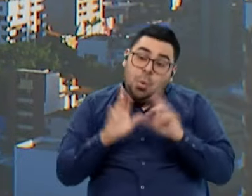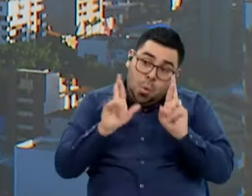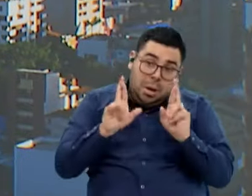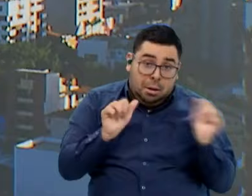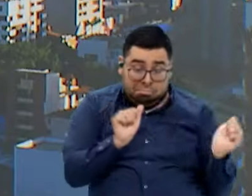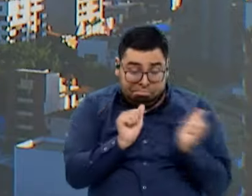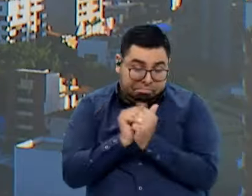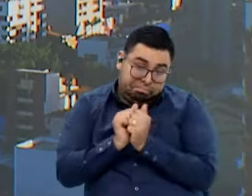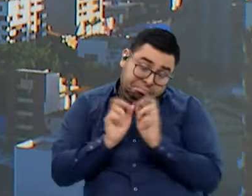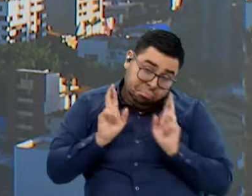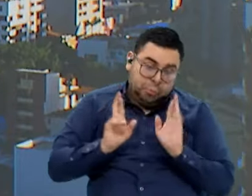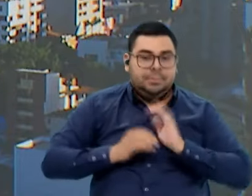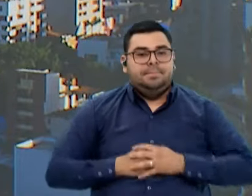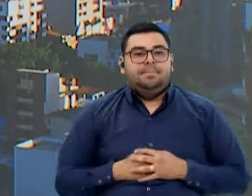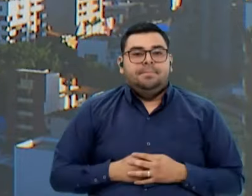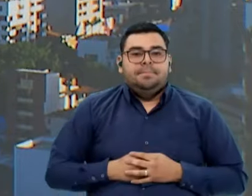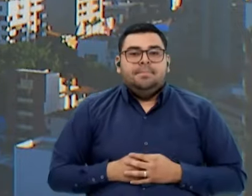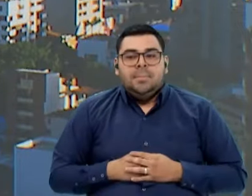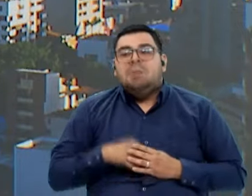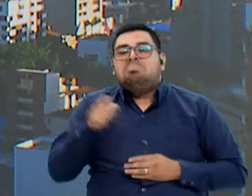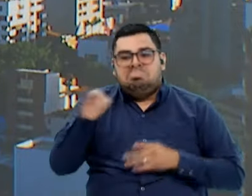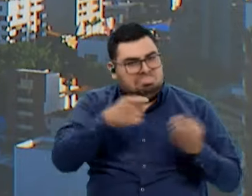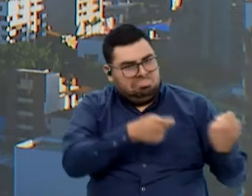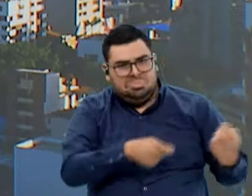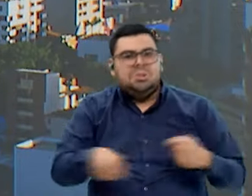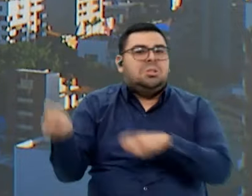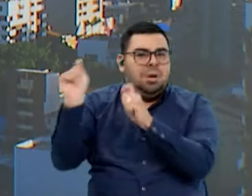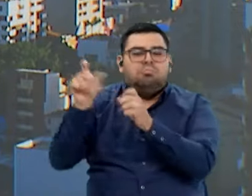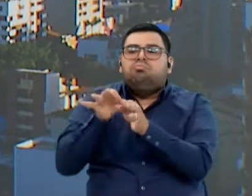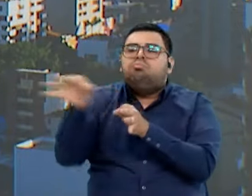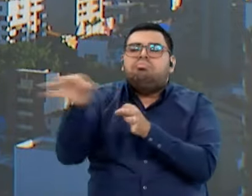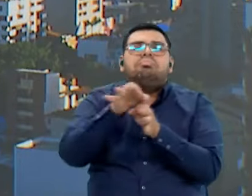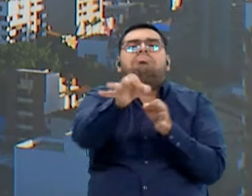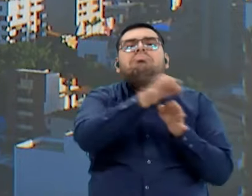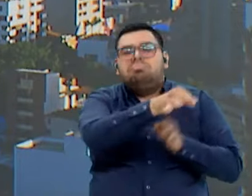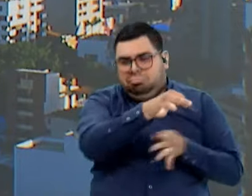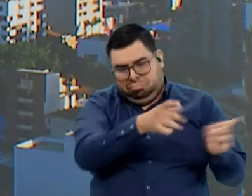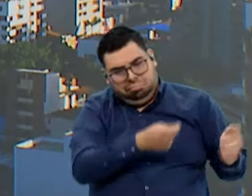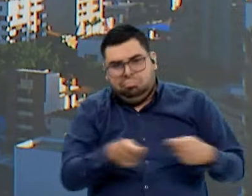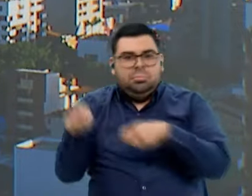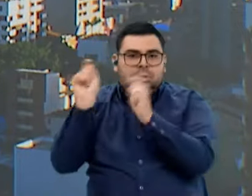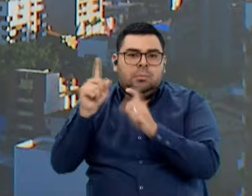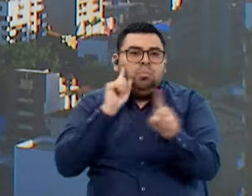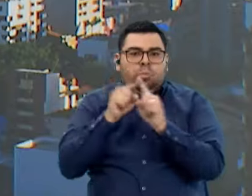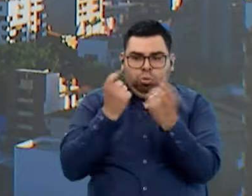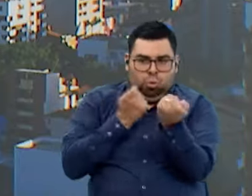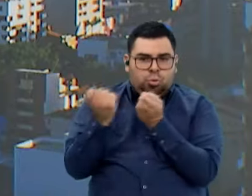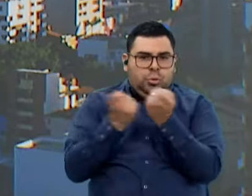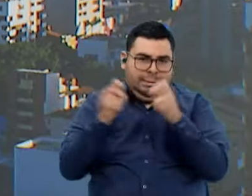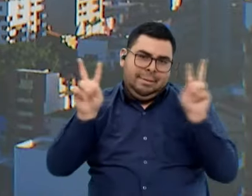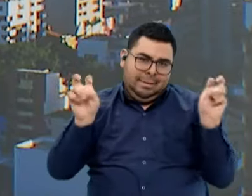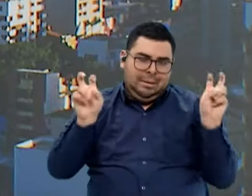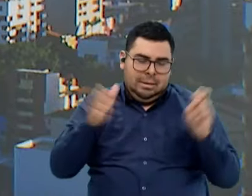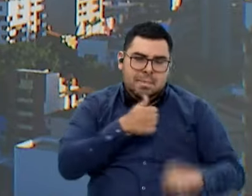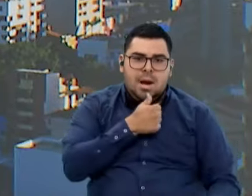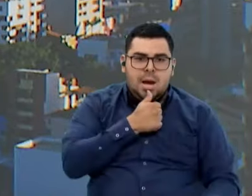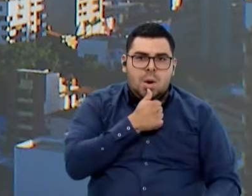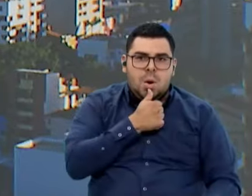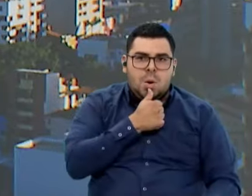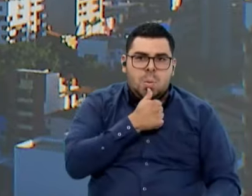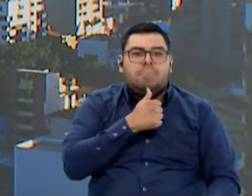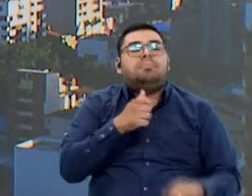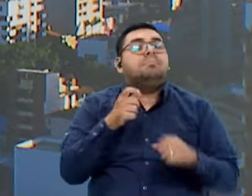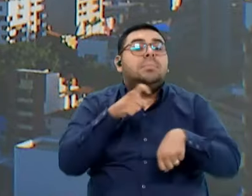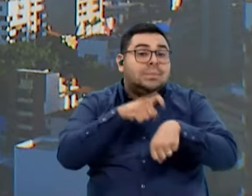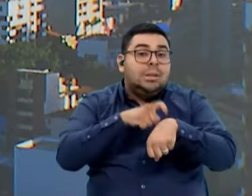acompañar, se los van a poder llevar para sus territorios y poder de alguna otra forma mitigar un poco este tema del agua. Estos carrotanques van a estar por